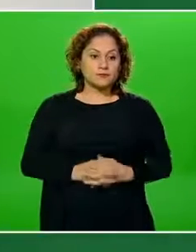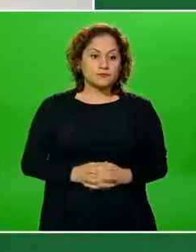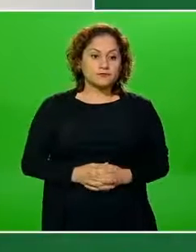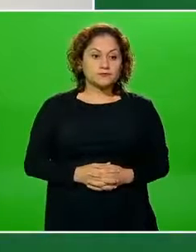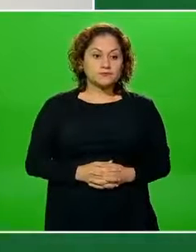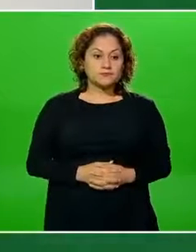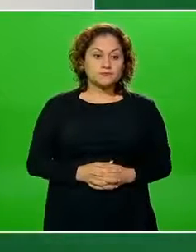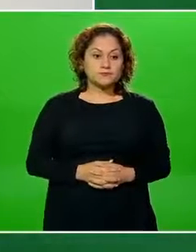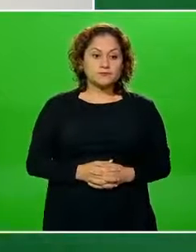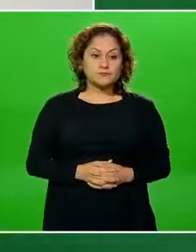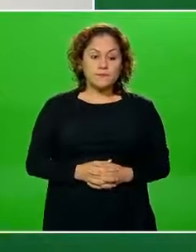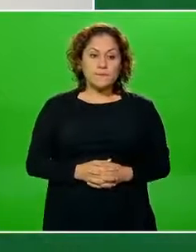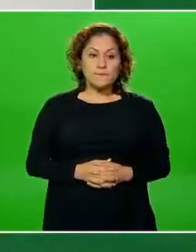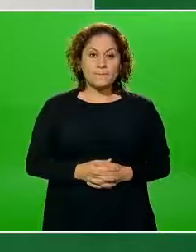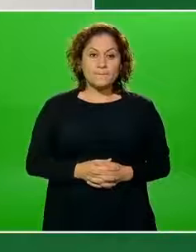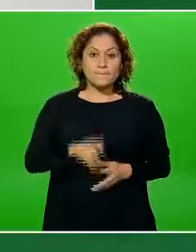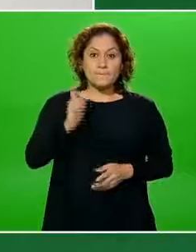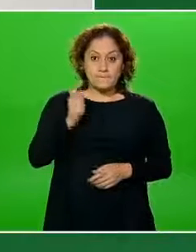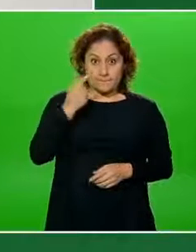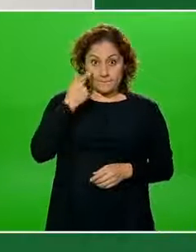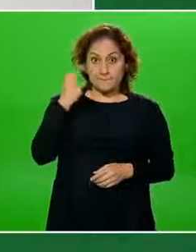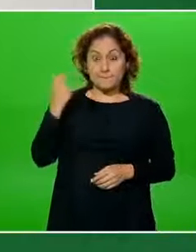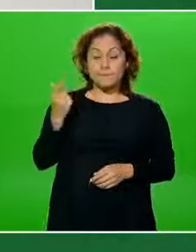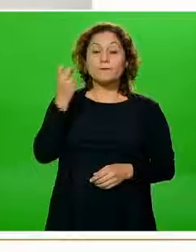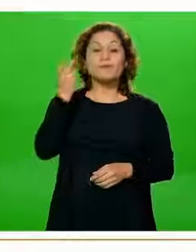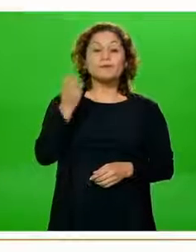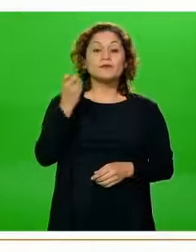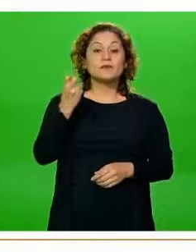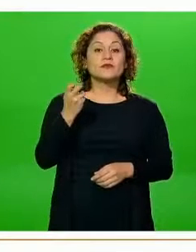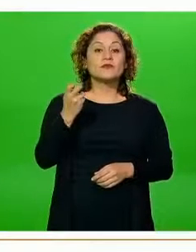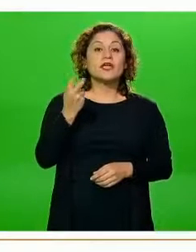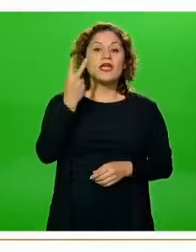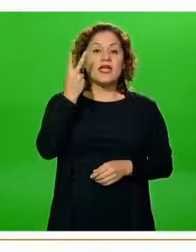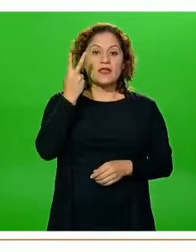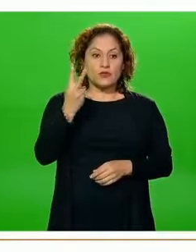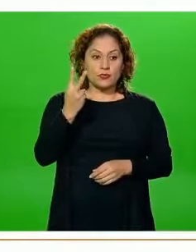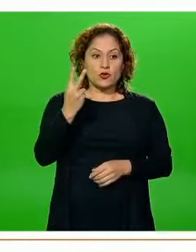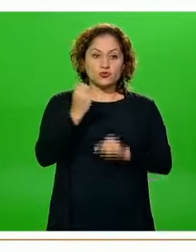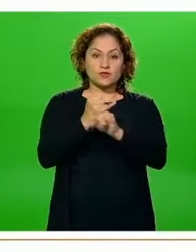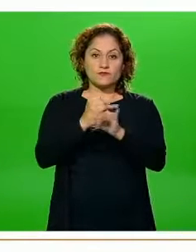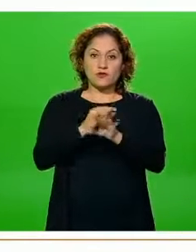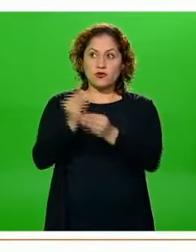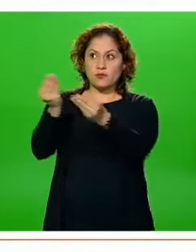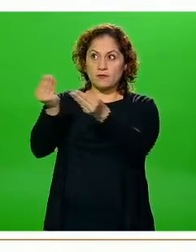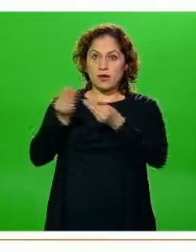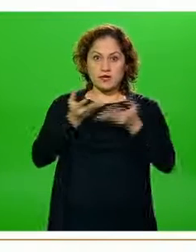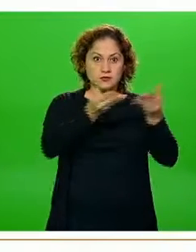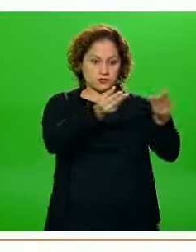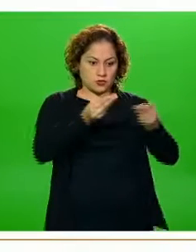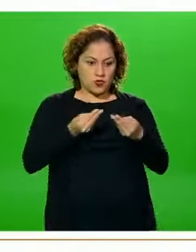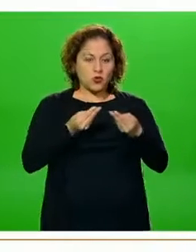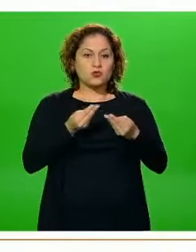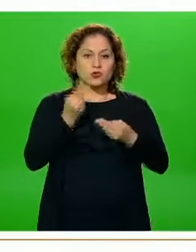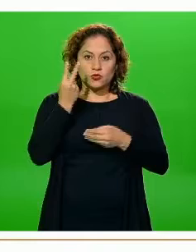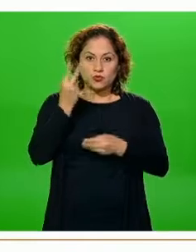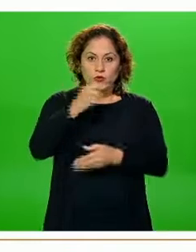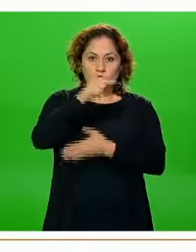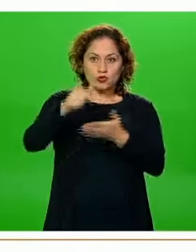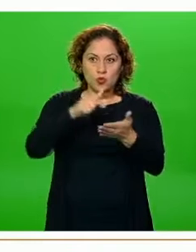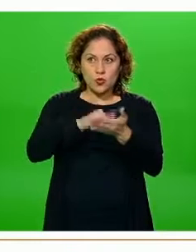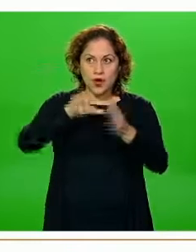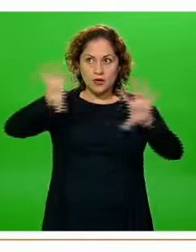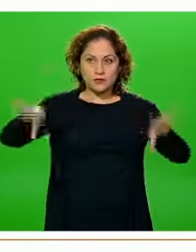Aquí recordemos que tenemos 2 fuentes de información, principalmente utilizamos 2 fuentes de información para el